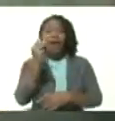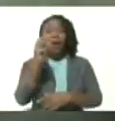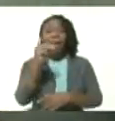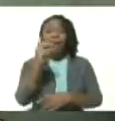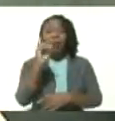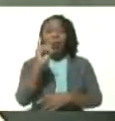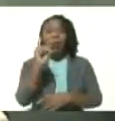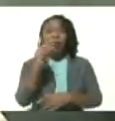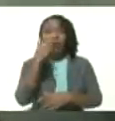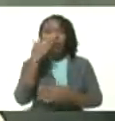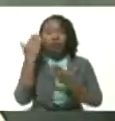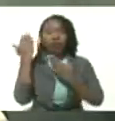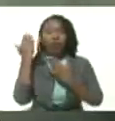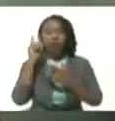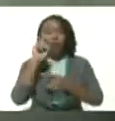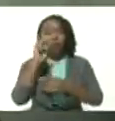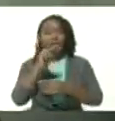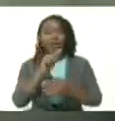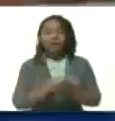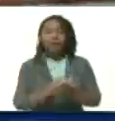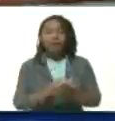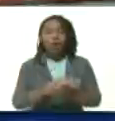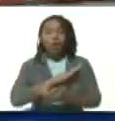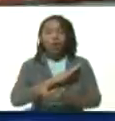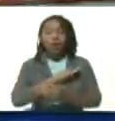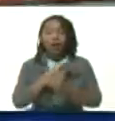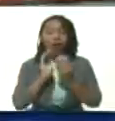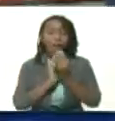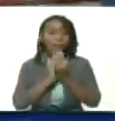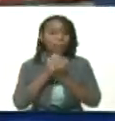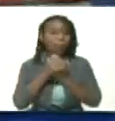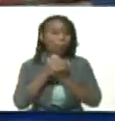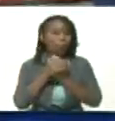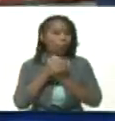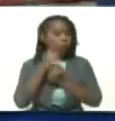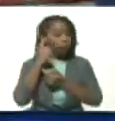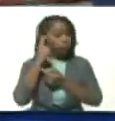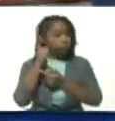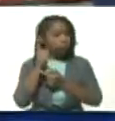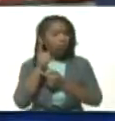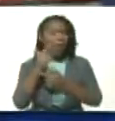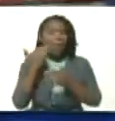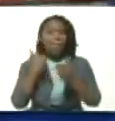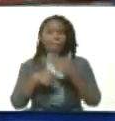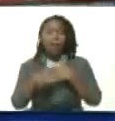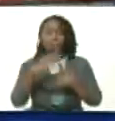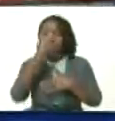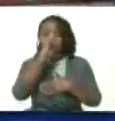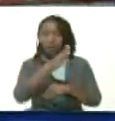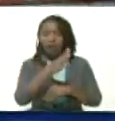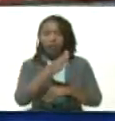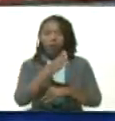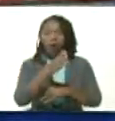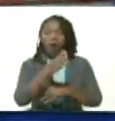Perdomo. Lo tenía oculto Ramón Ernesto. Vámonos directo a Macarao.